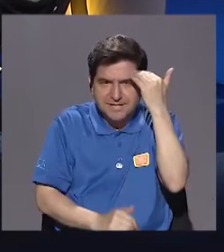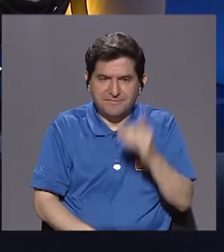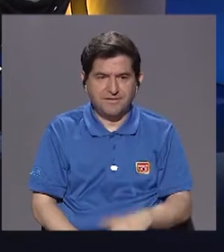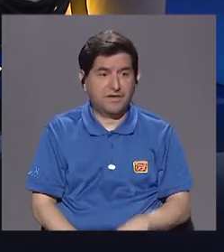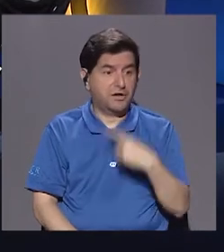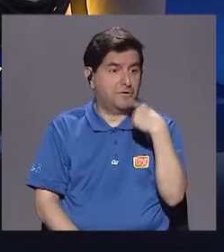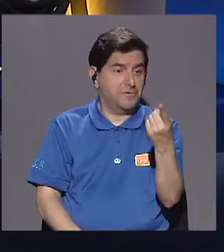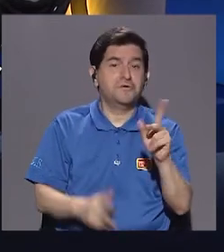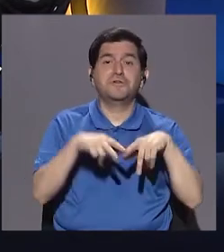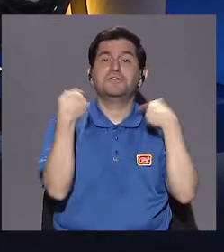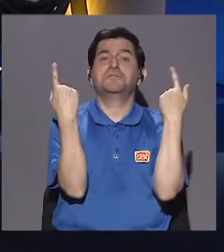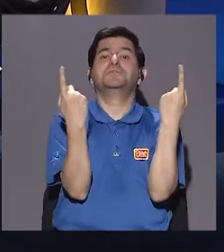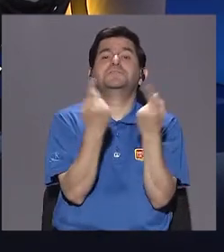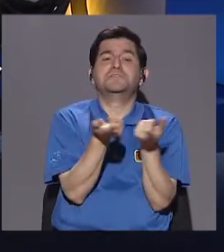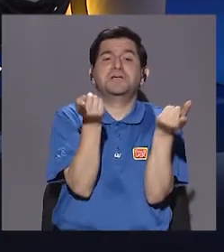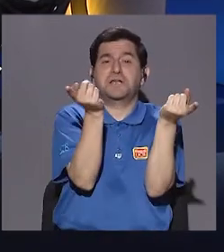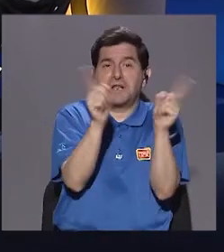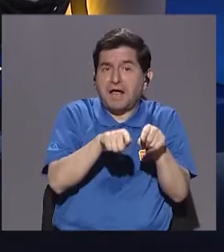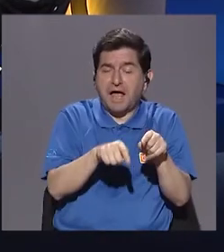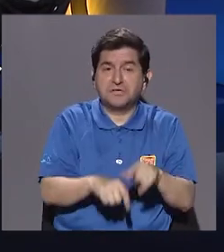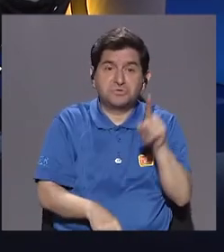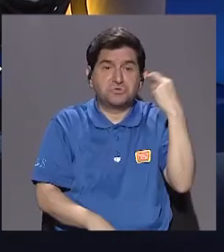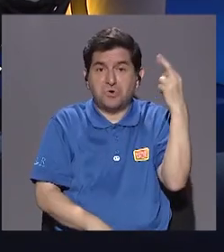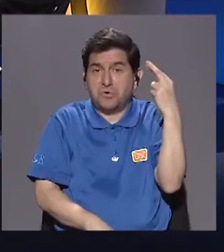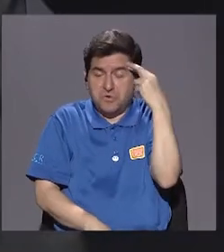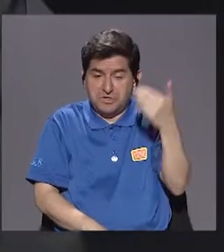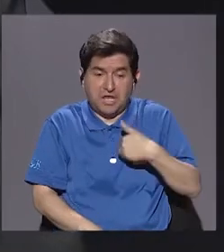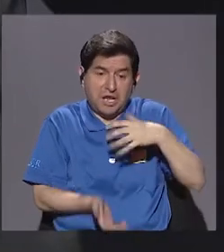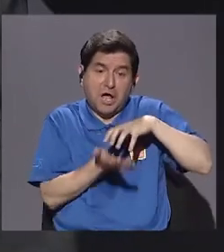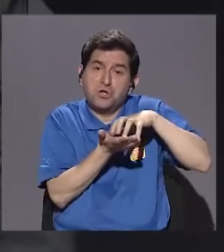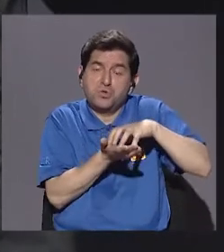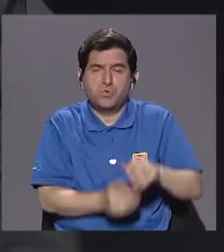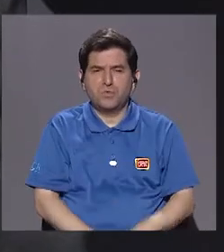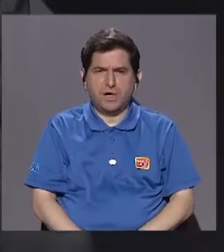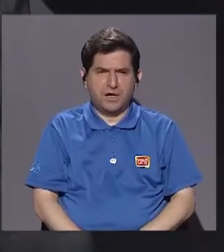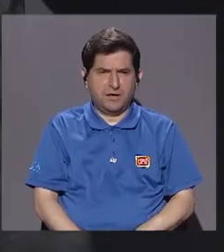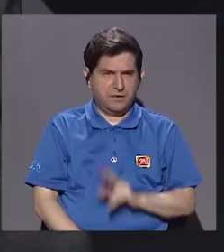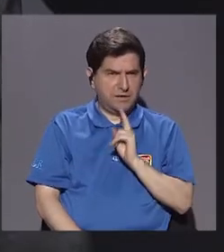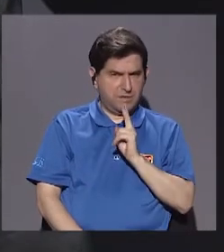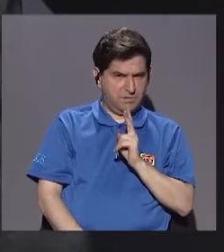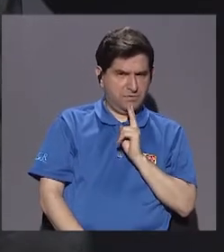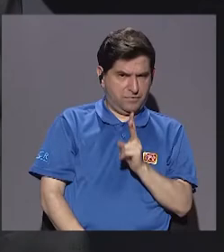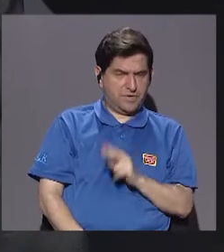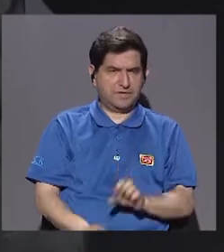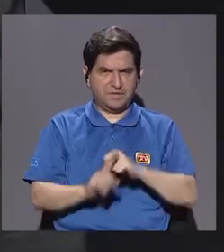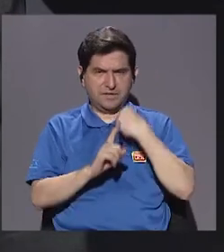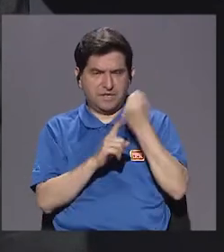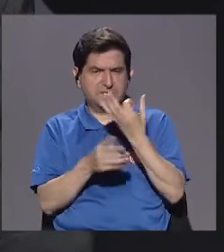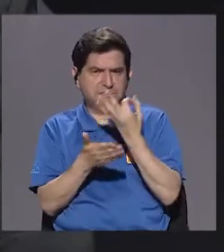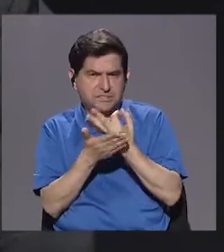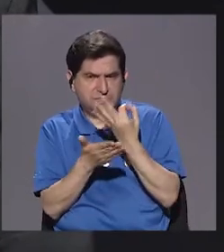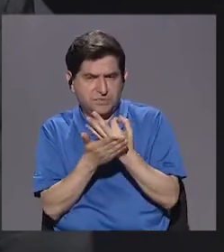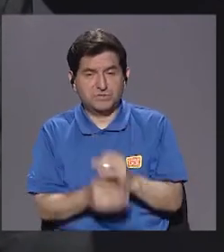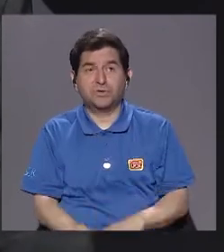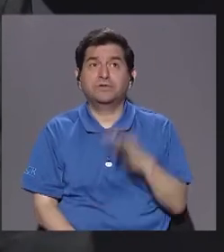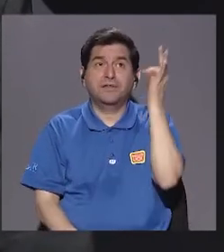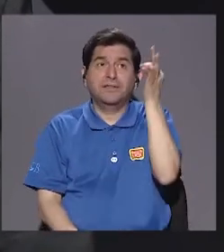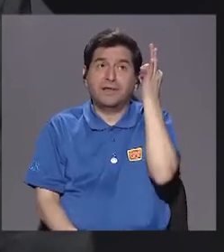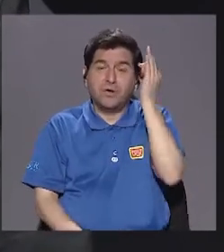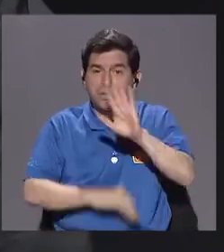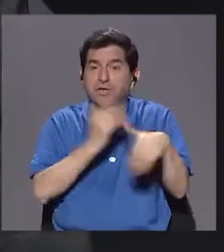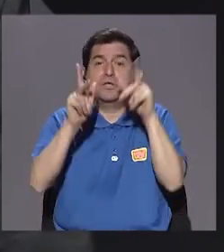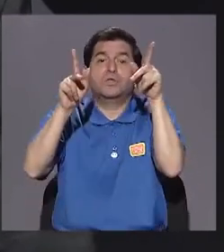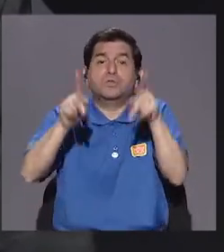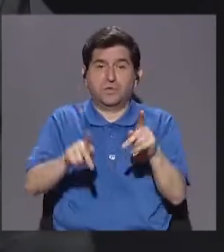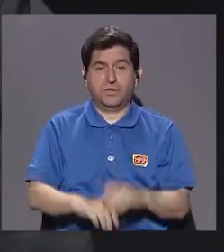el partido en caso que al por alguna razón tengamos dudas en lo cierto sobre el verdadero estado sus finanzas en teoría cualquier persona